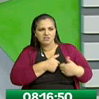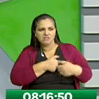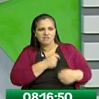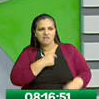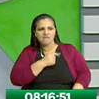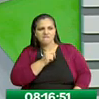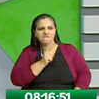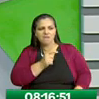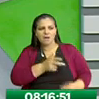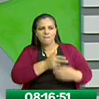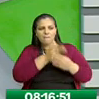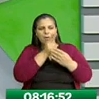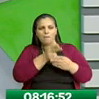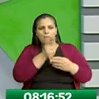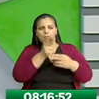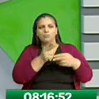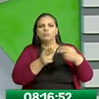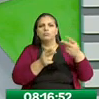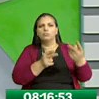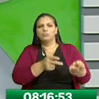automotor también resultó herida.